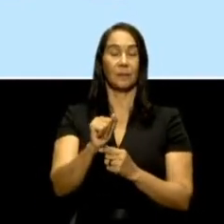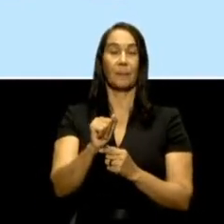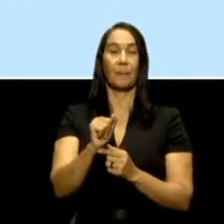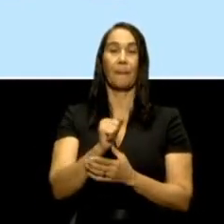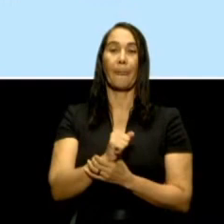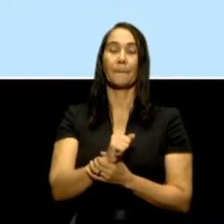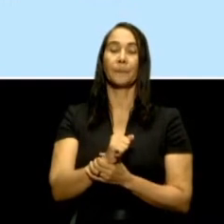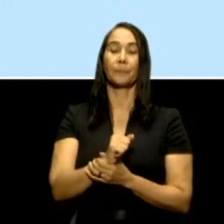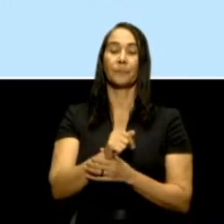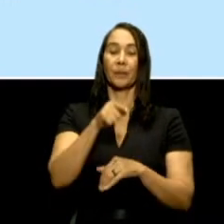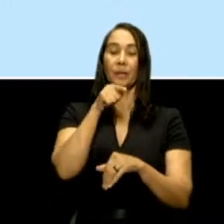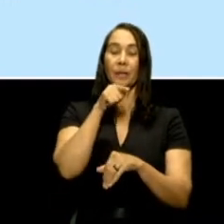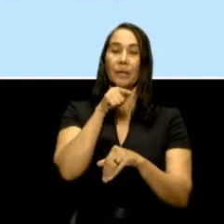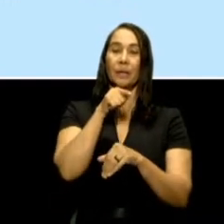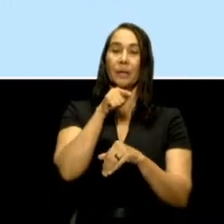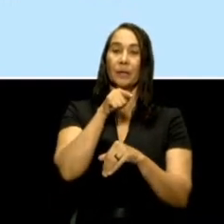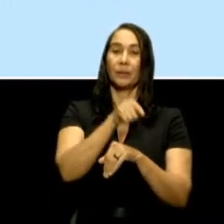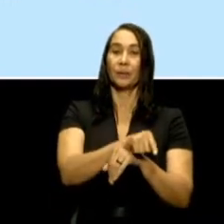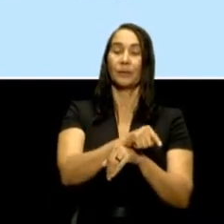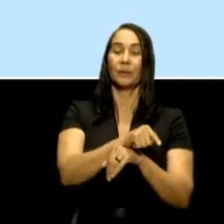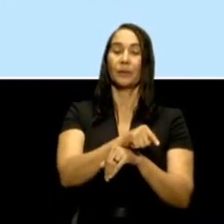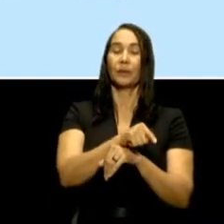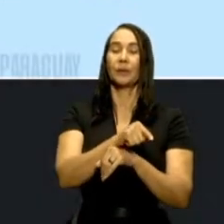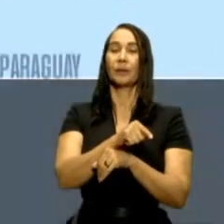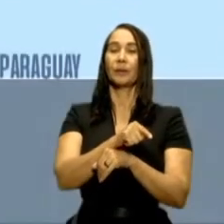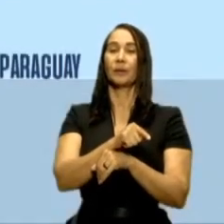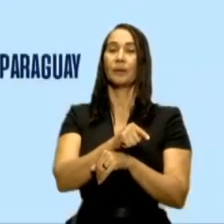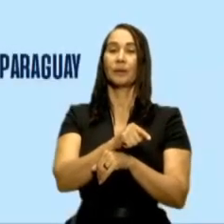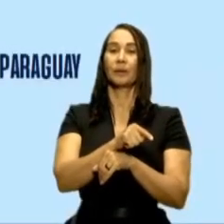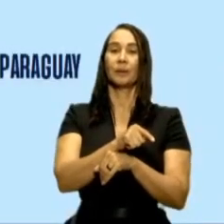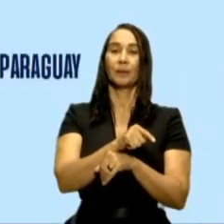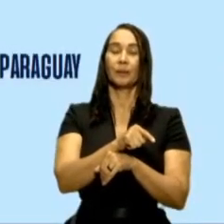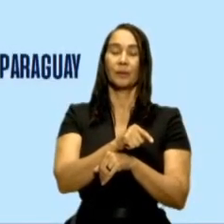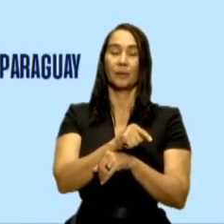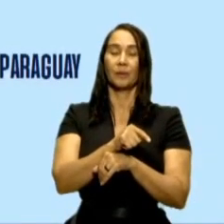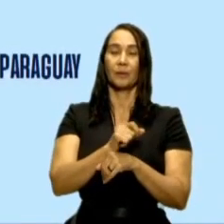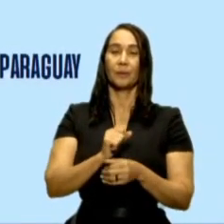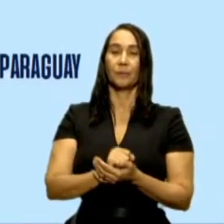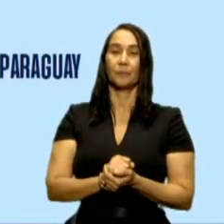¿verdad? Taipei, que no es exactamente lo mismo.